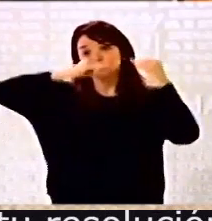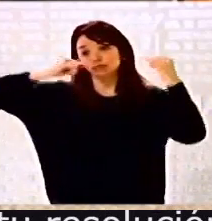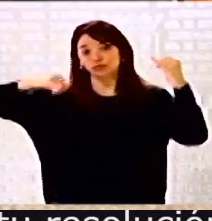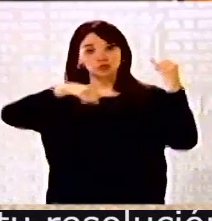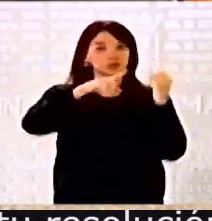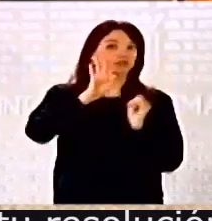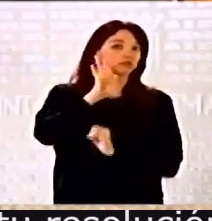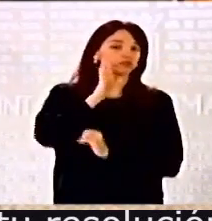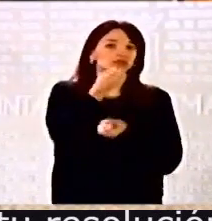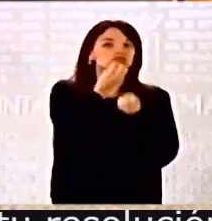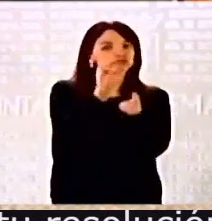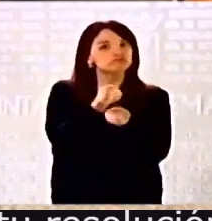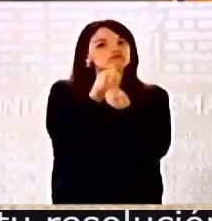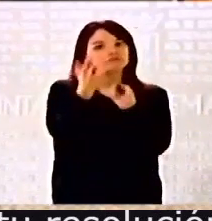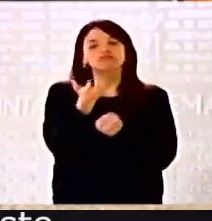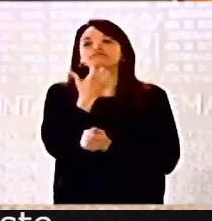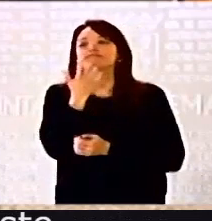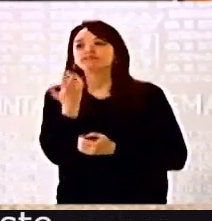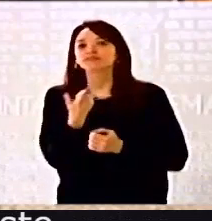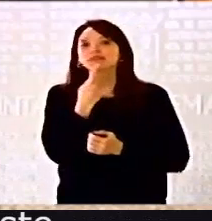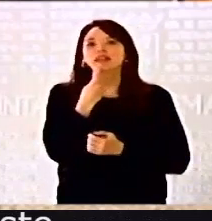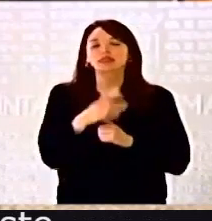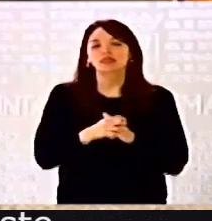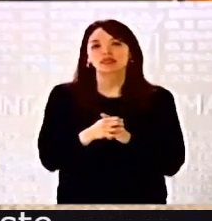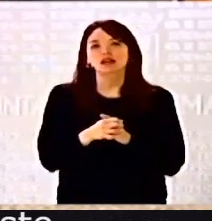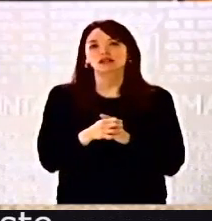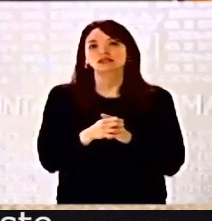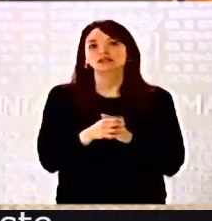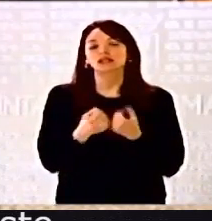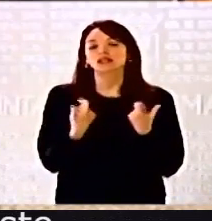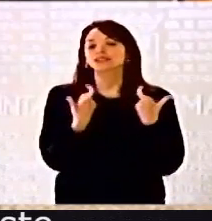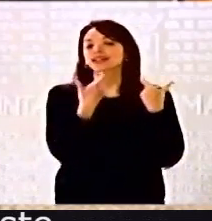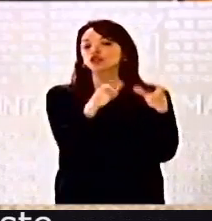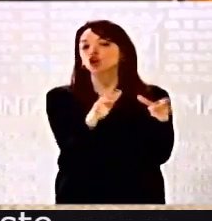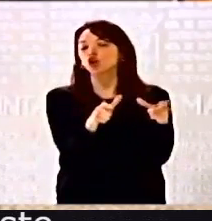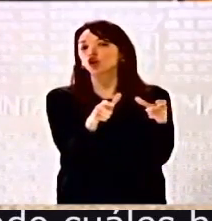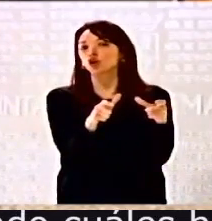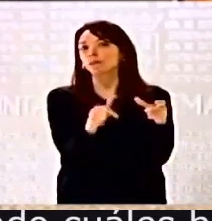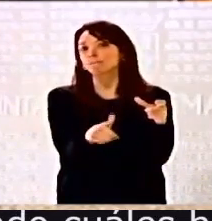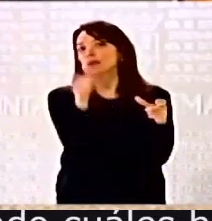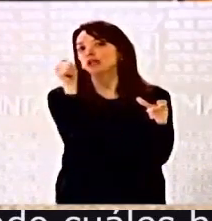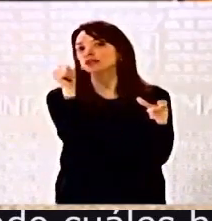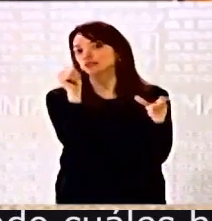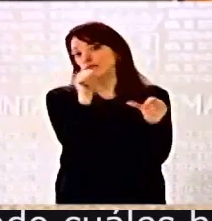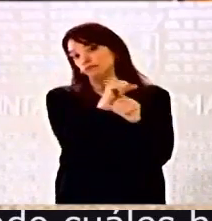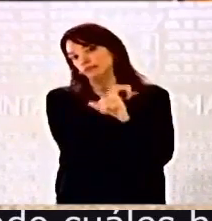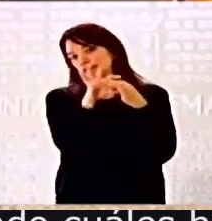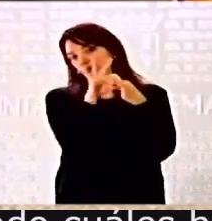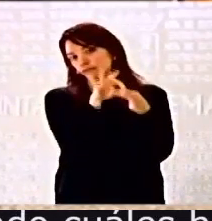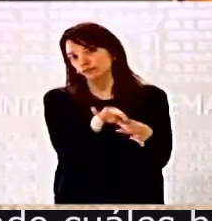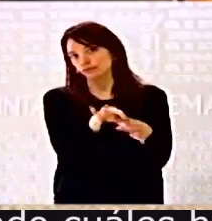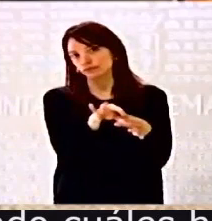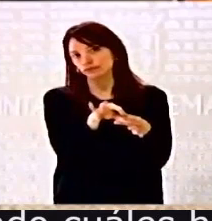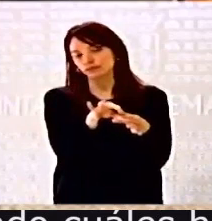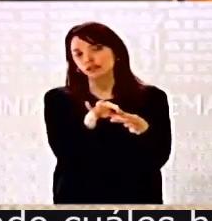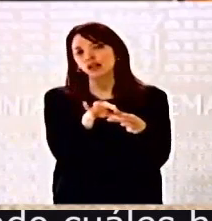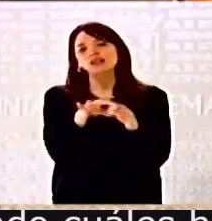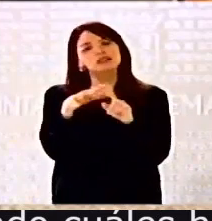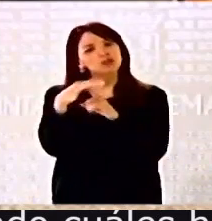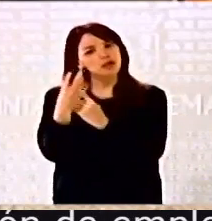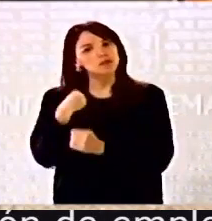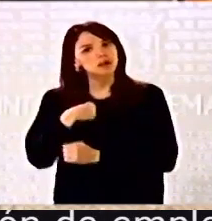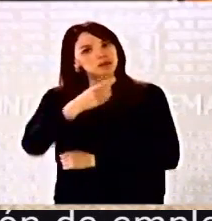donde has mencionado pues cuáles han sido los sectores que han tirado un poco de la creación de empleo, ¿era la que vosotros os esperabais